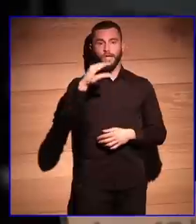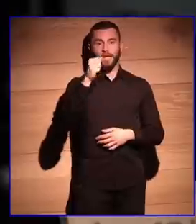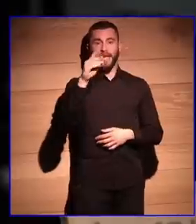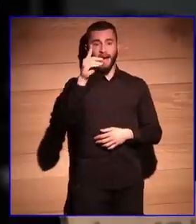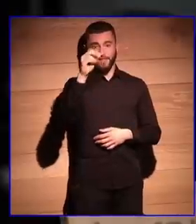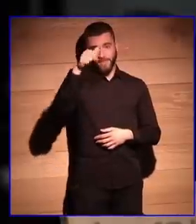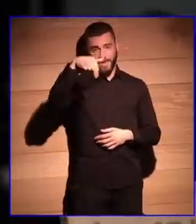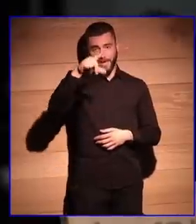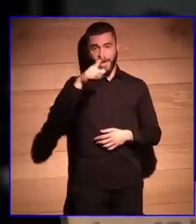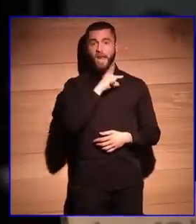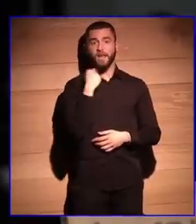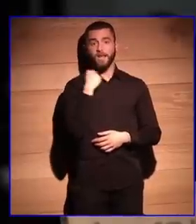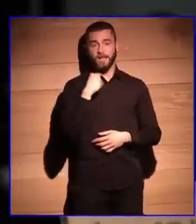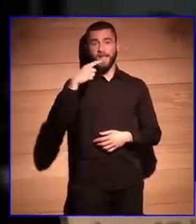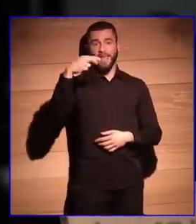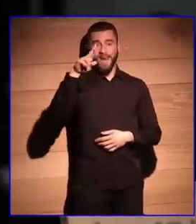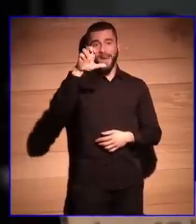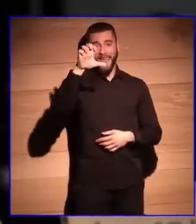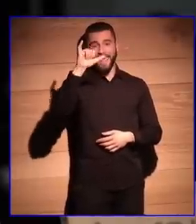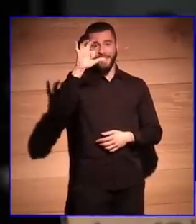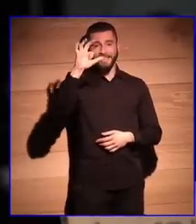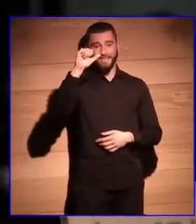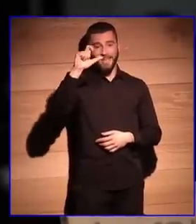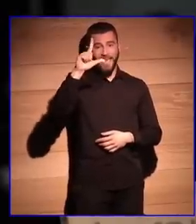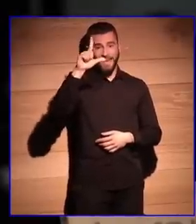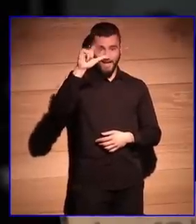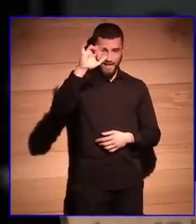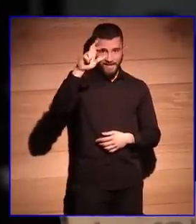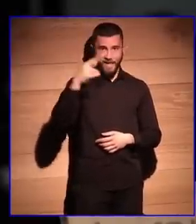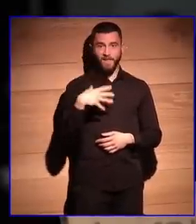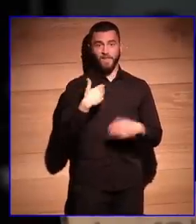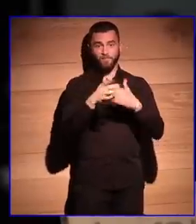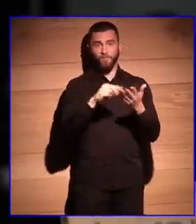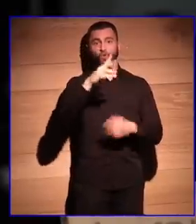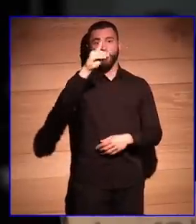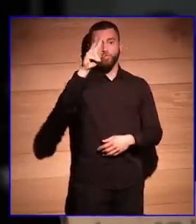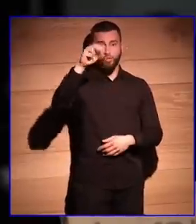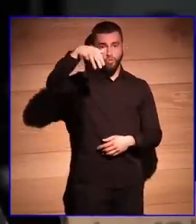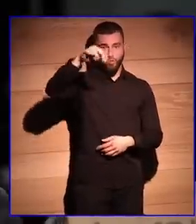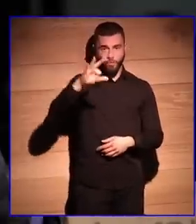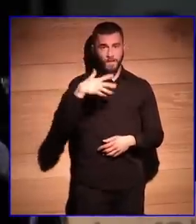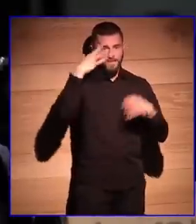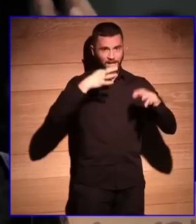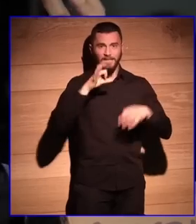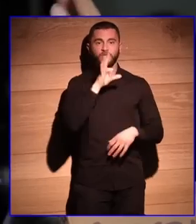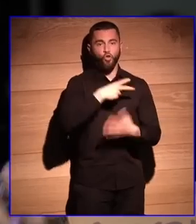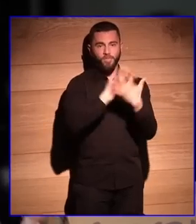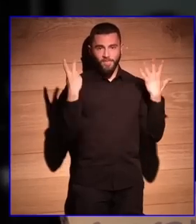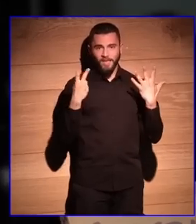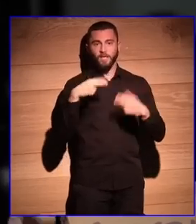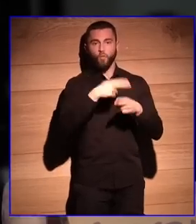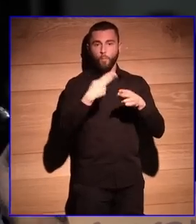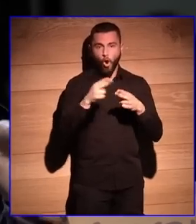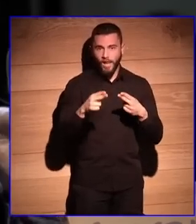Richelieu de Dumas, no ya el real. El real, al fin y al cabo, siglo XVII, un